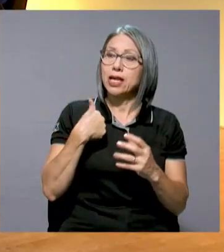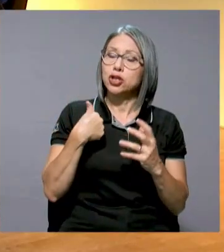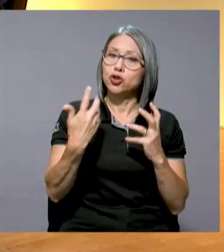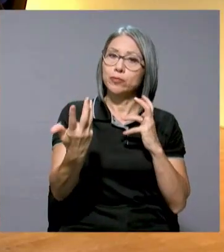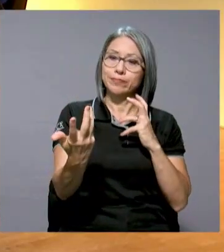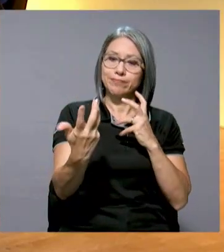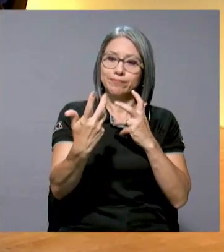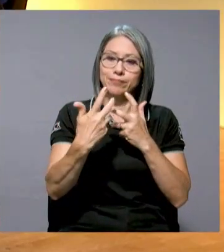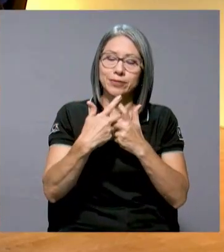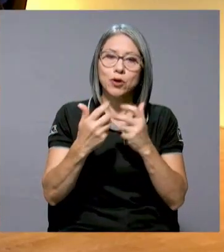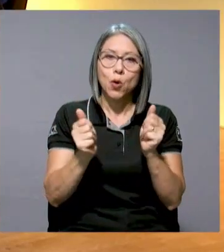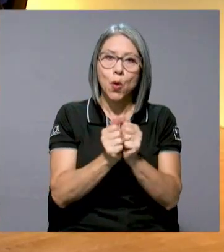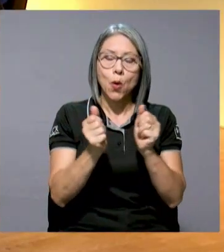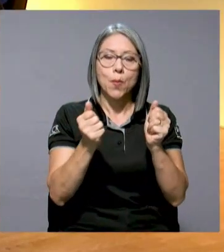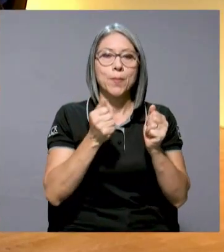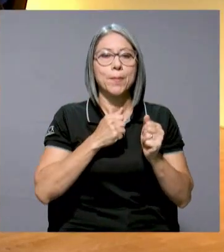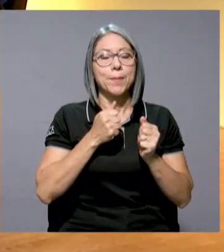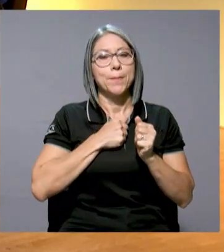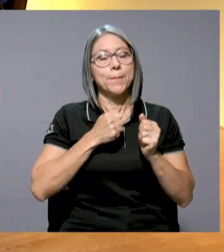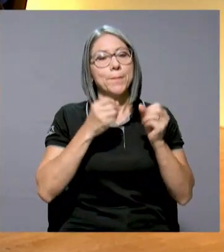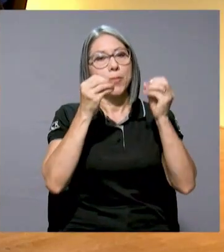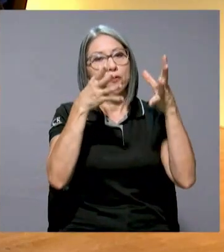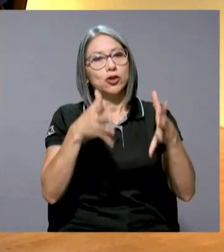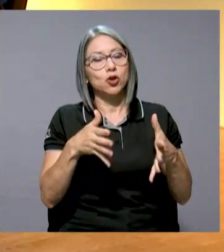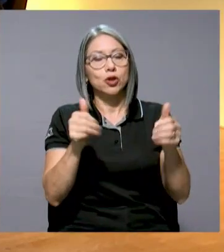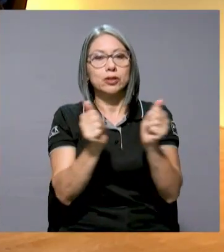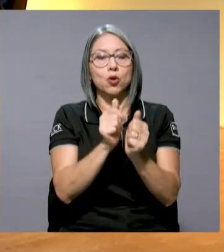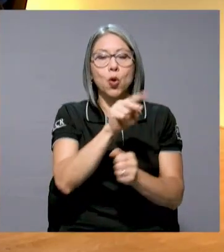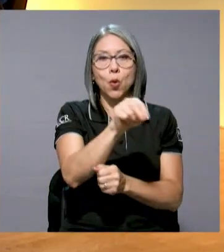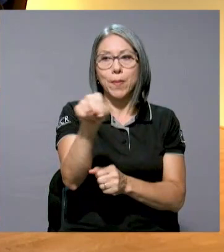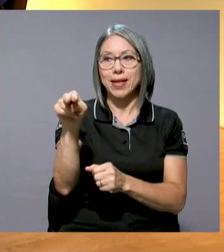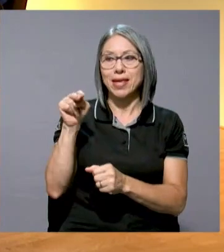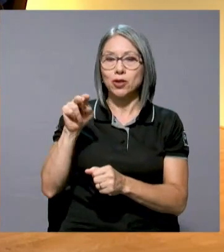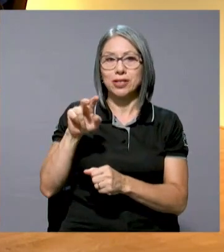estimados profesores y con los compañeros del canal.